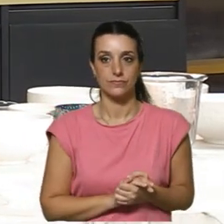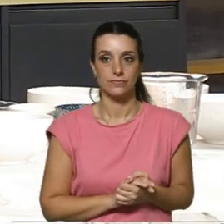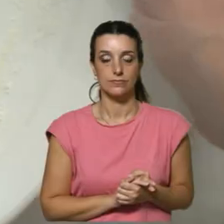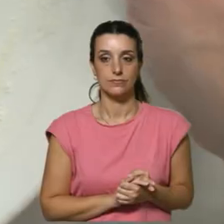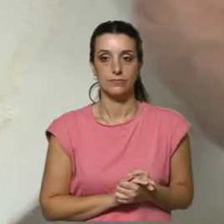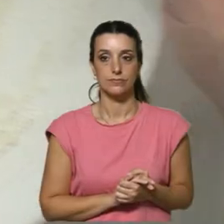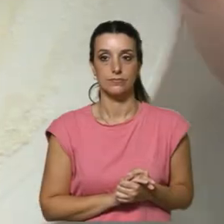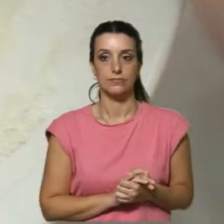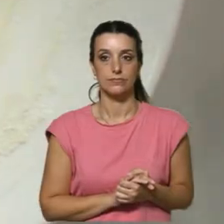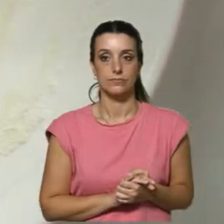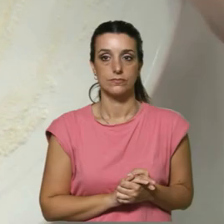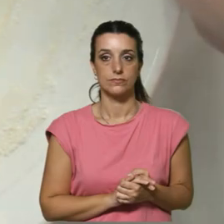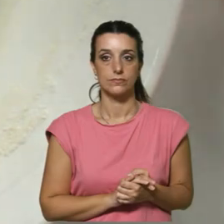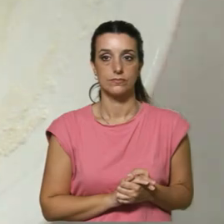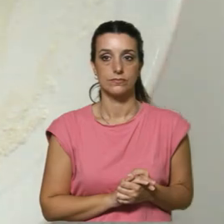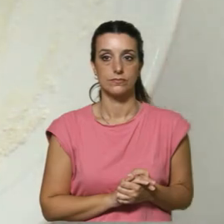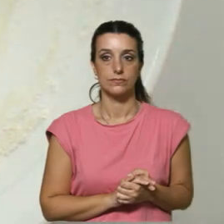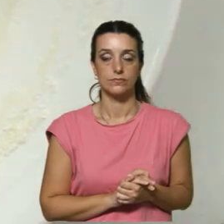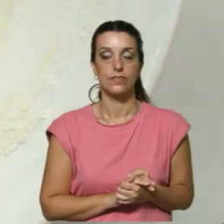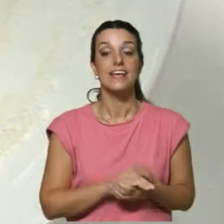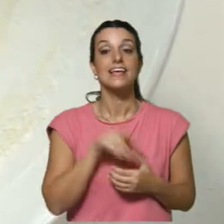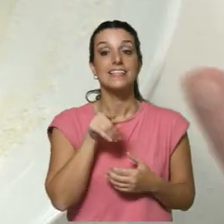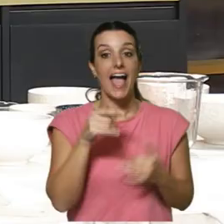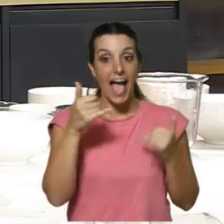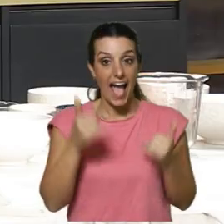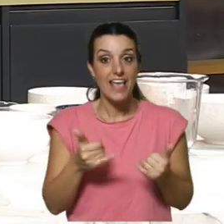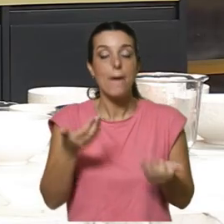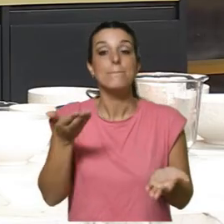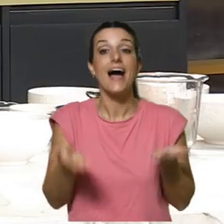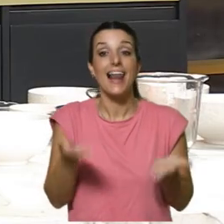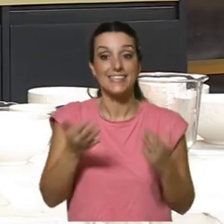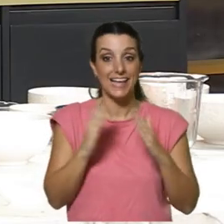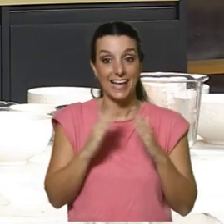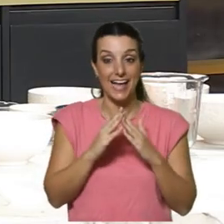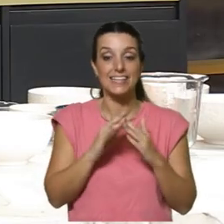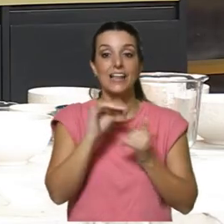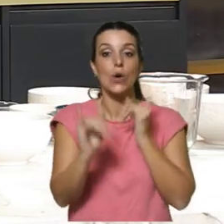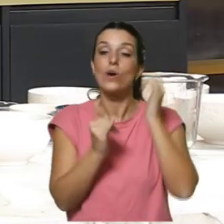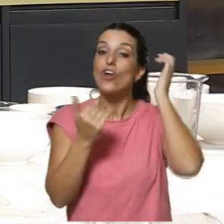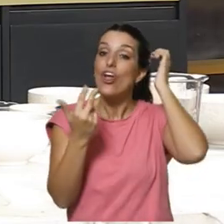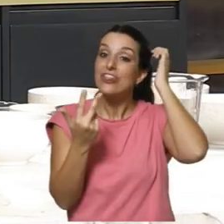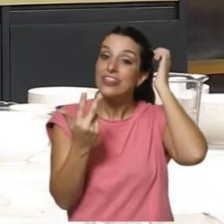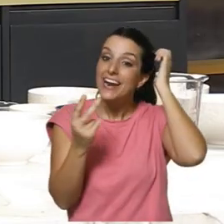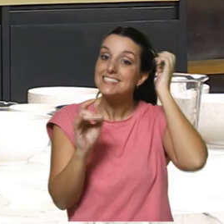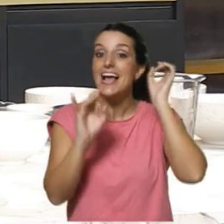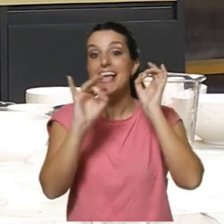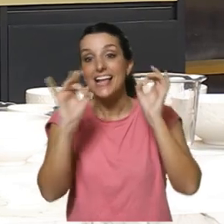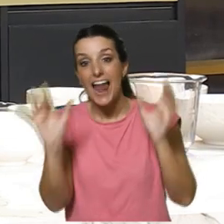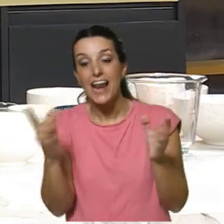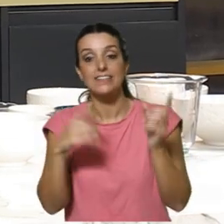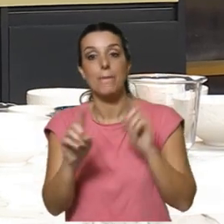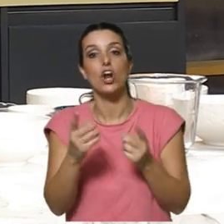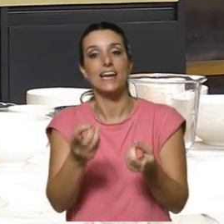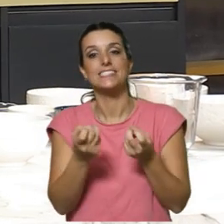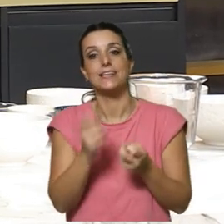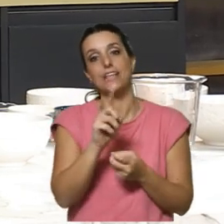Acá vamos. Si vos tenés balanza, te cuento que yo te puse ahí que son tres claras, pero si las pesás, estamos hablando que necesitamos